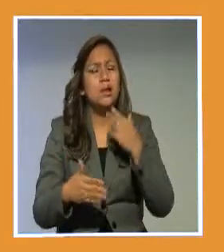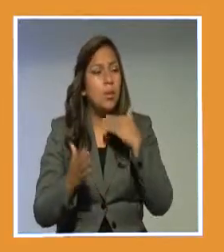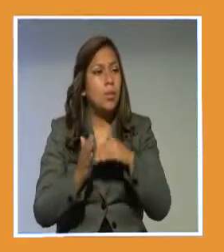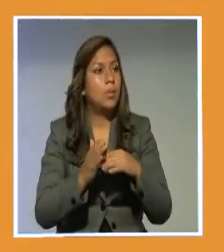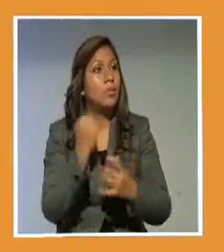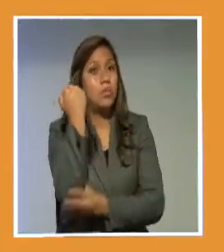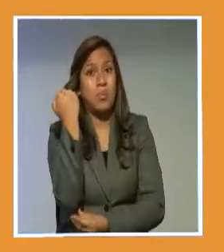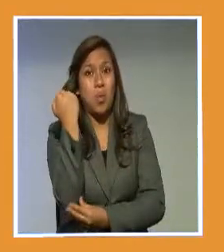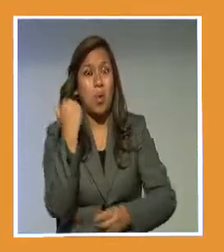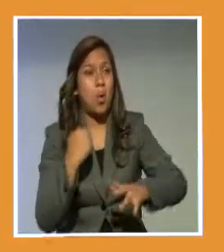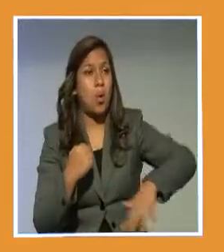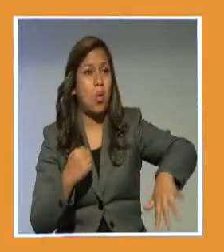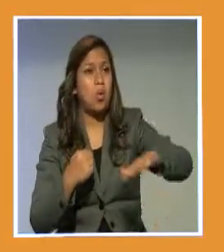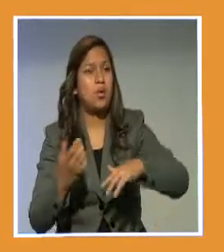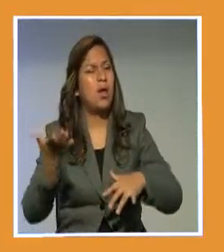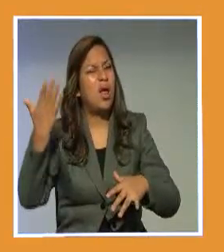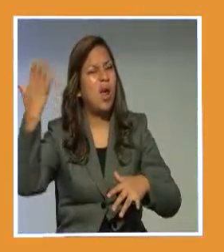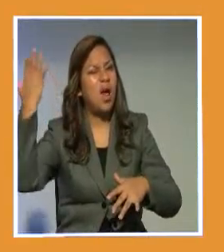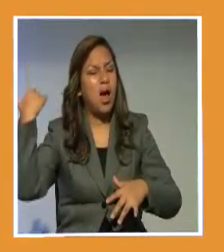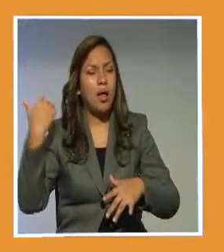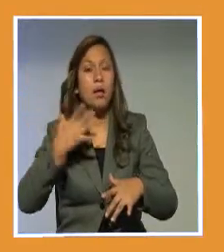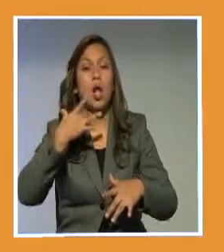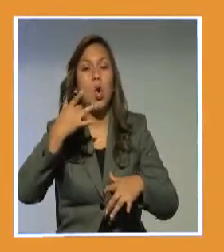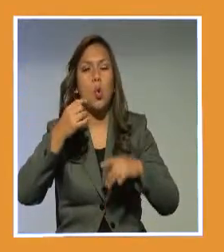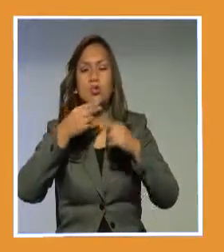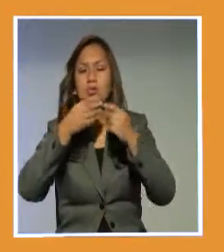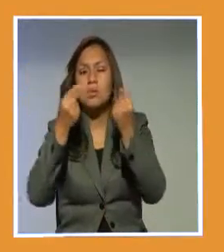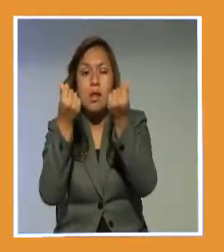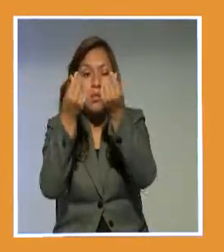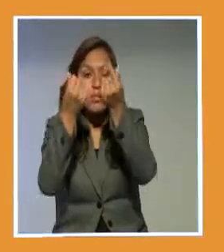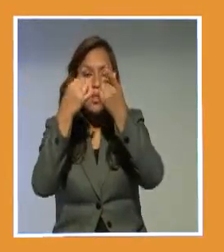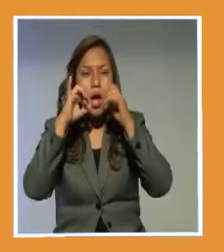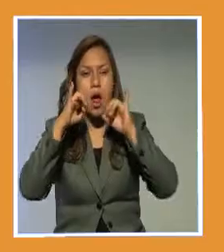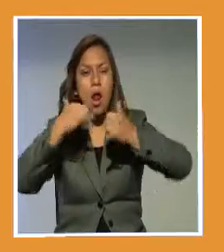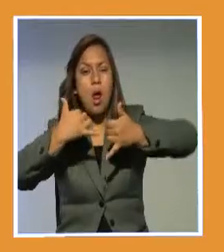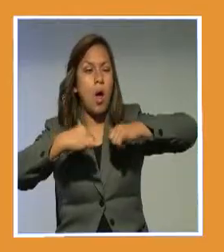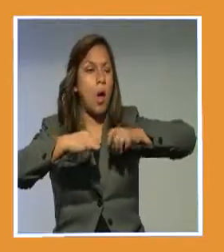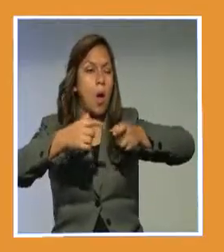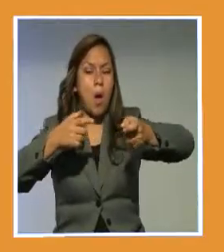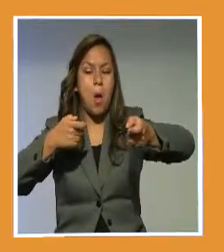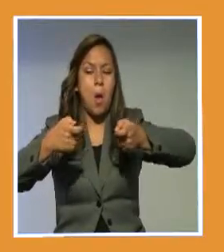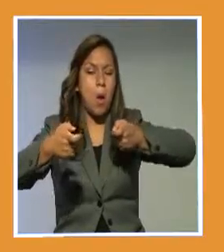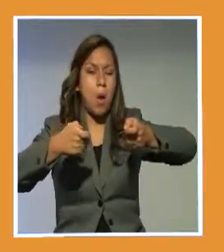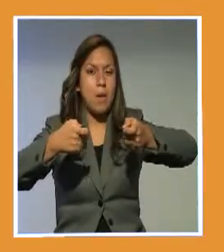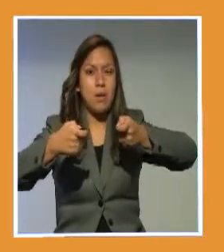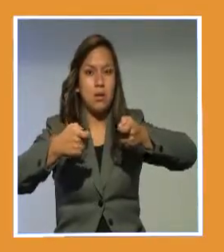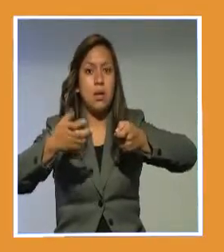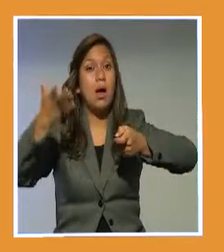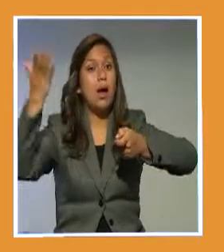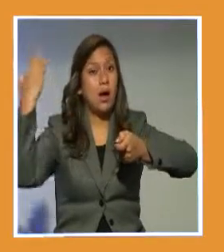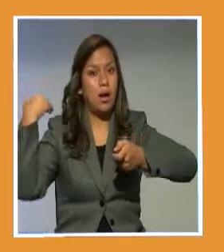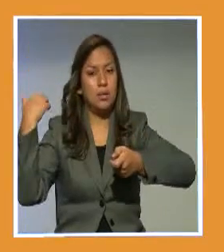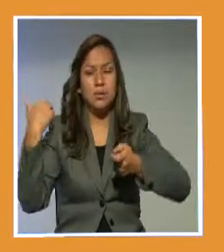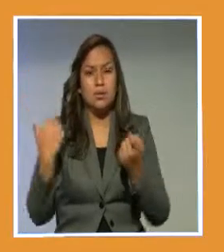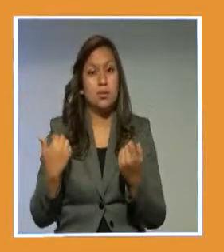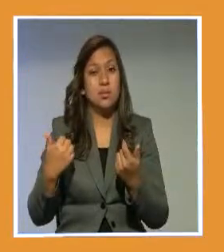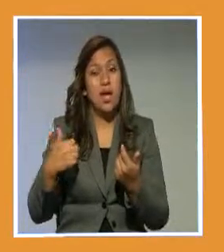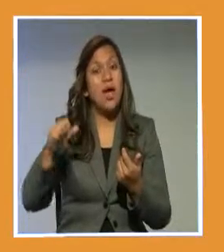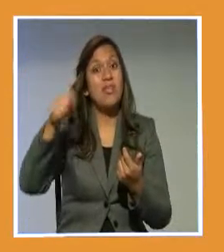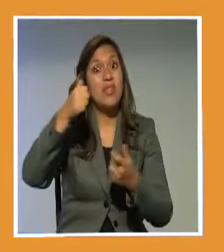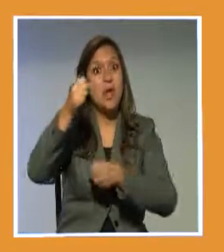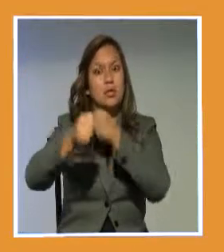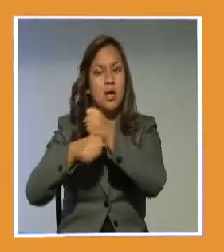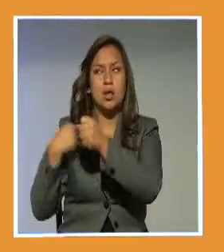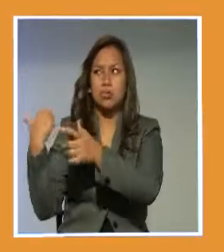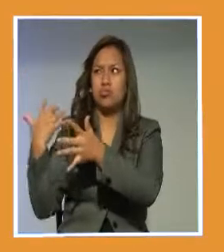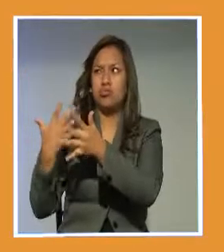pobreza que dejaron los años de neoliberalismo en la explotación de petróleo dentro de la zona amazónica. De tal manera que esa ley